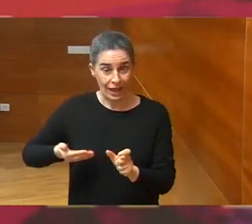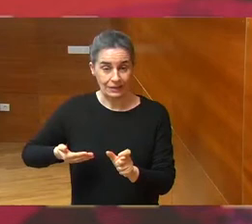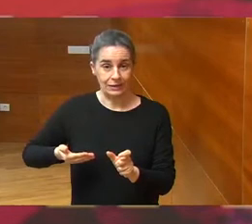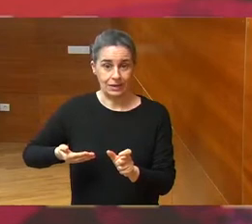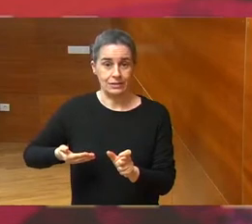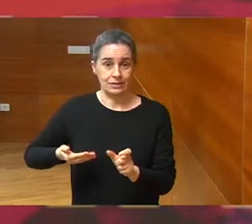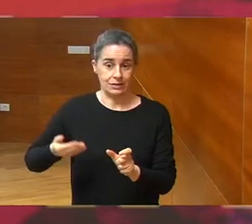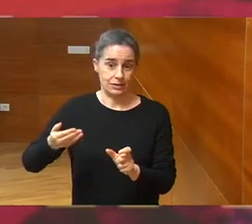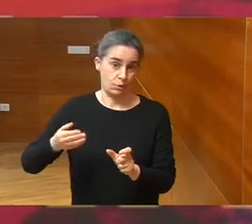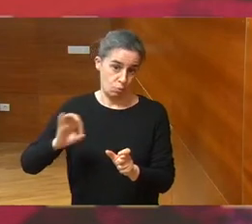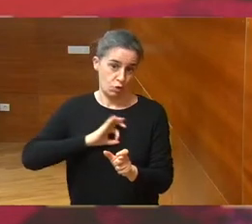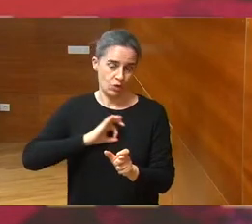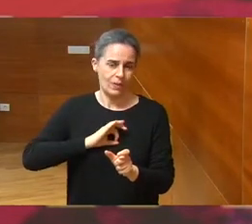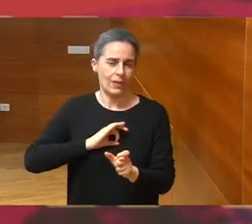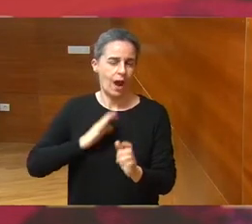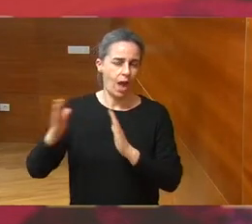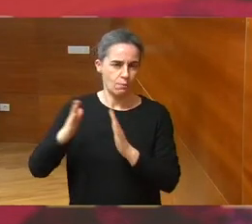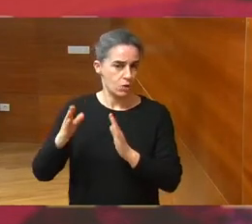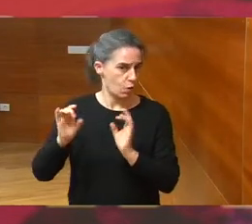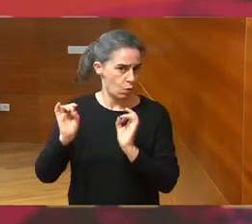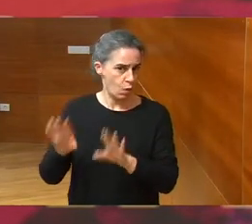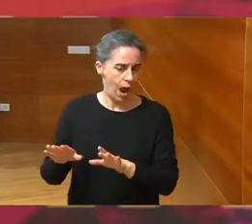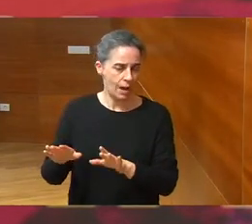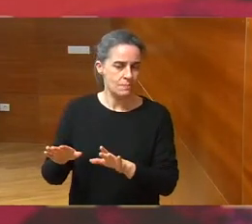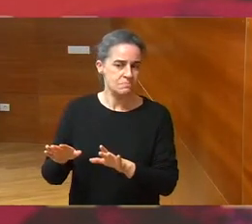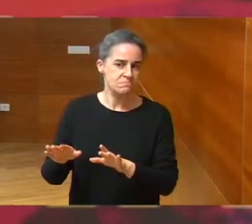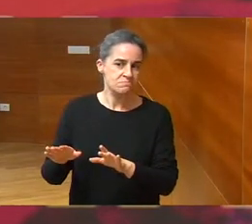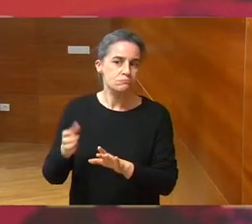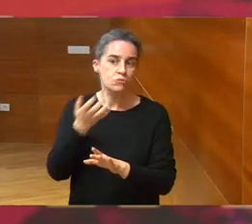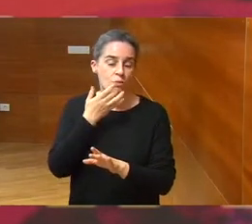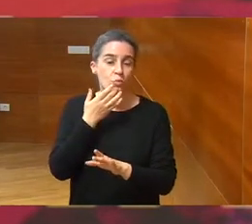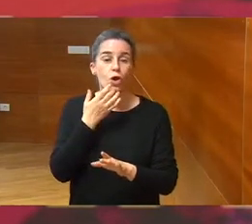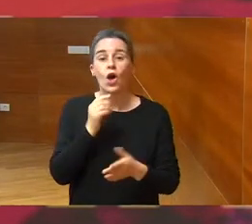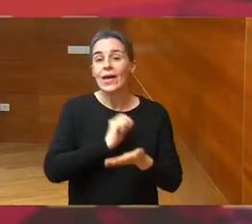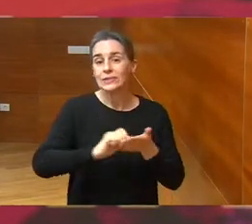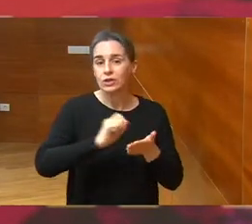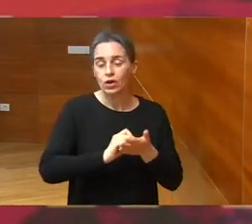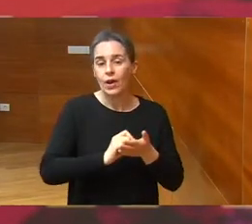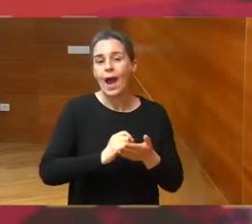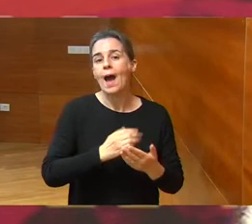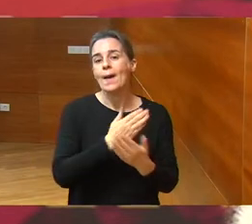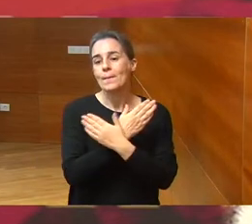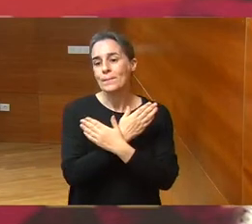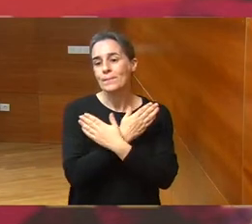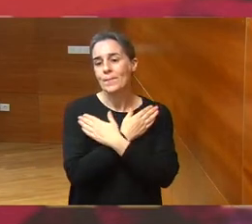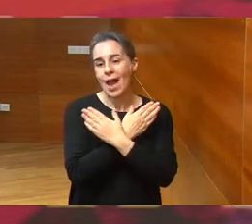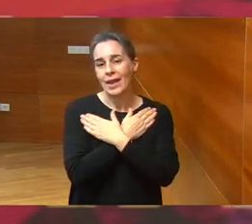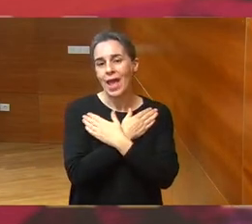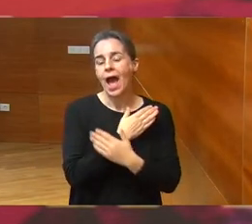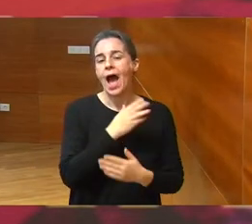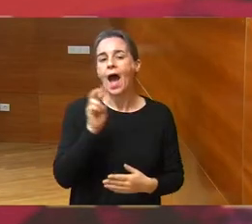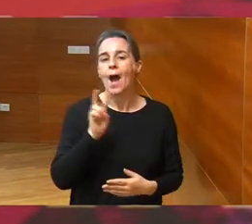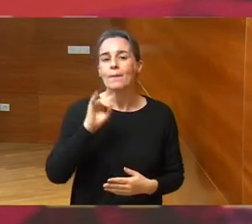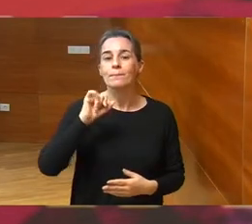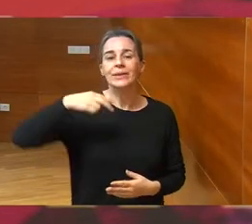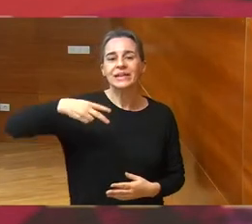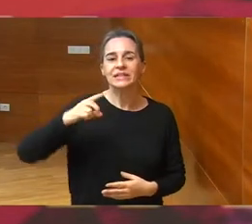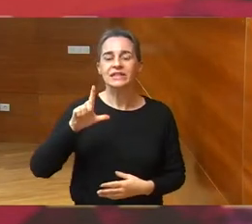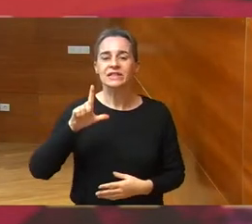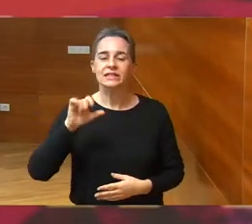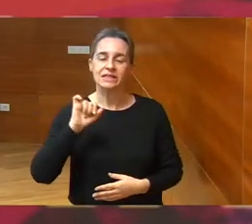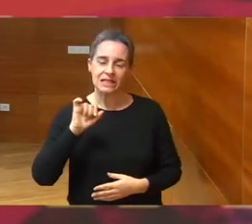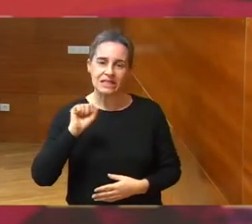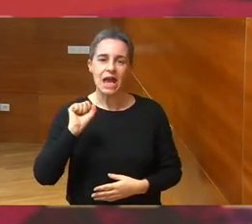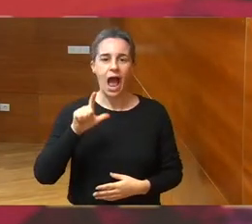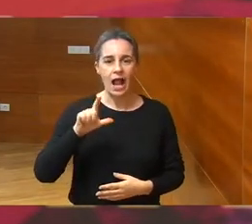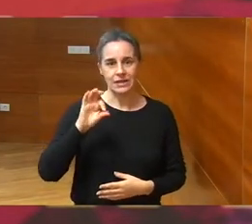más o menos a de chichana Fueron por ejemplo la escritura activista María viñales que escribió un libro que está muy bien